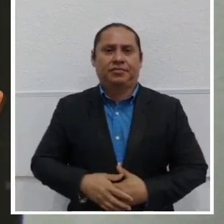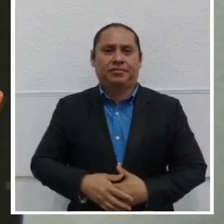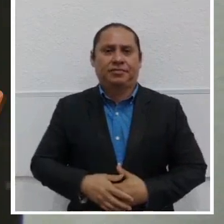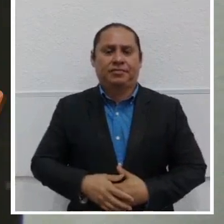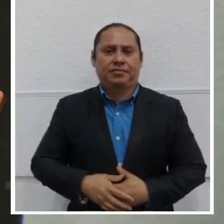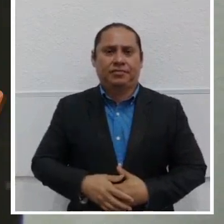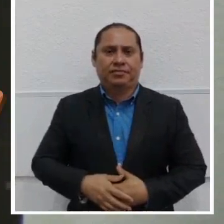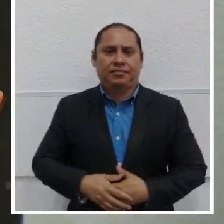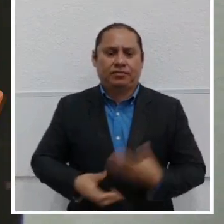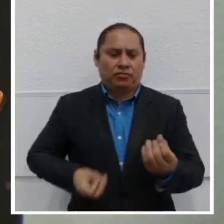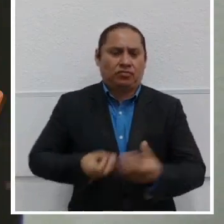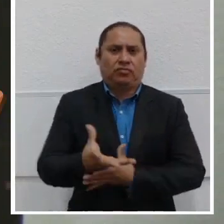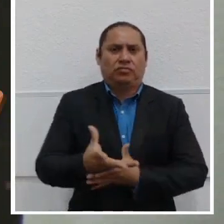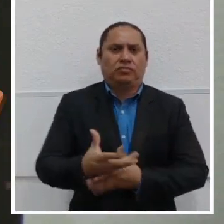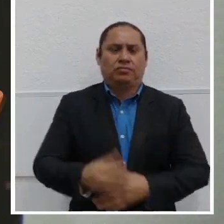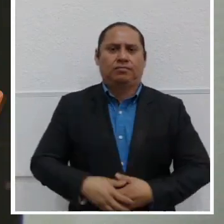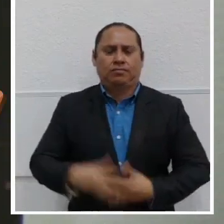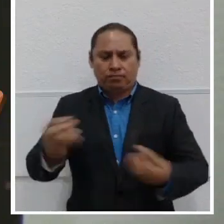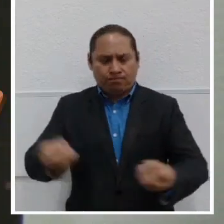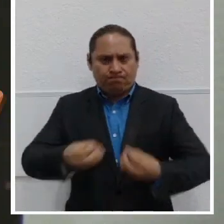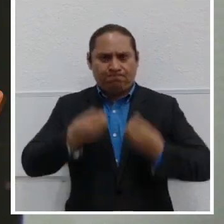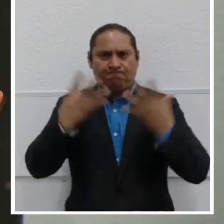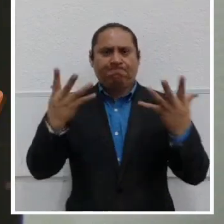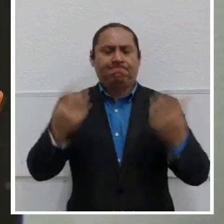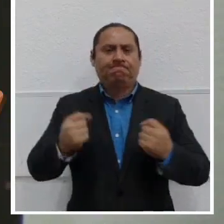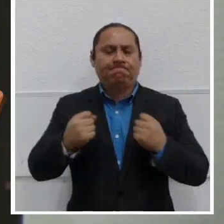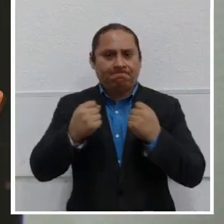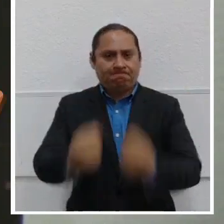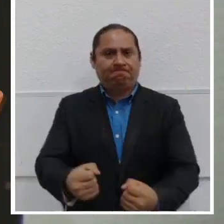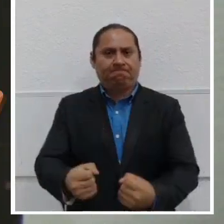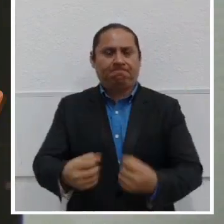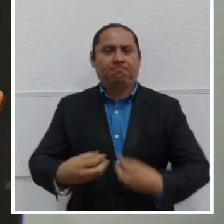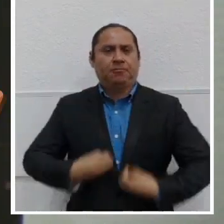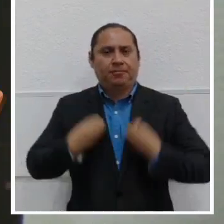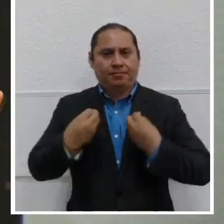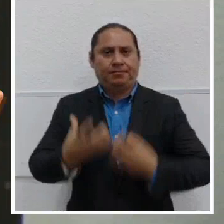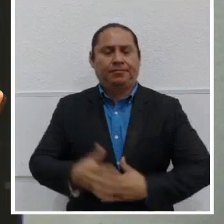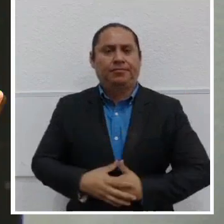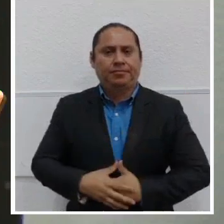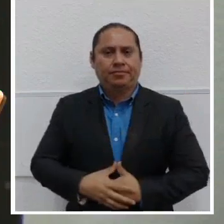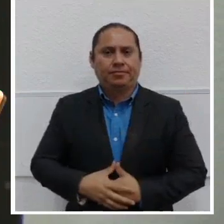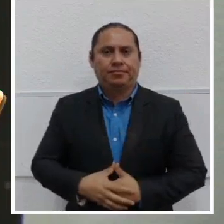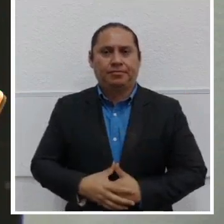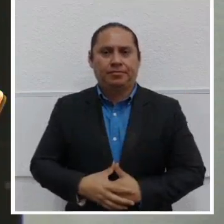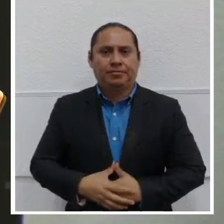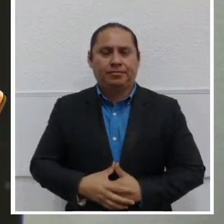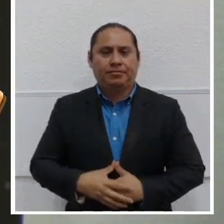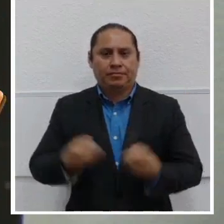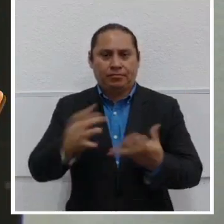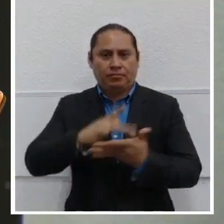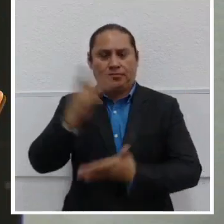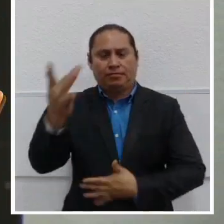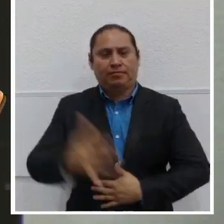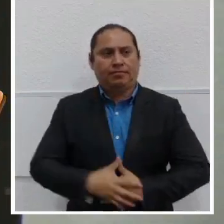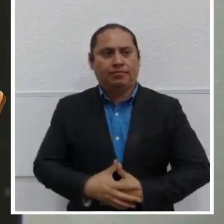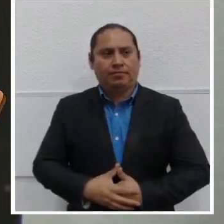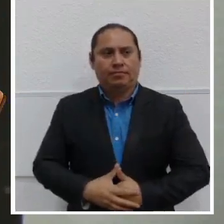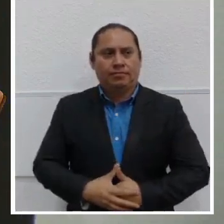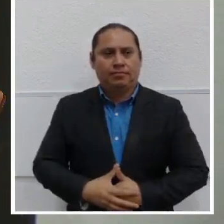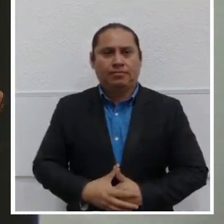y respirar fuerte ante El clamor de la vida es cuanto diputada